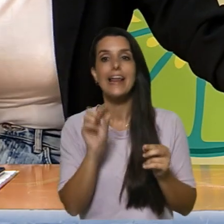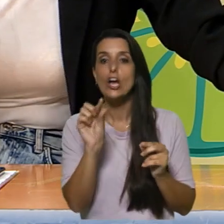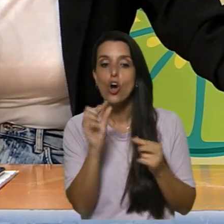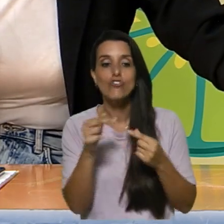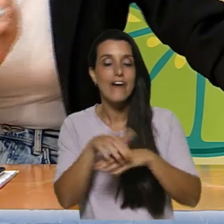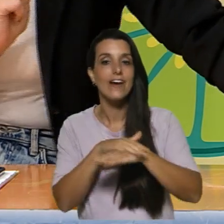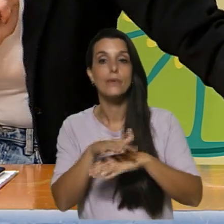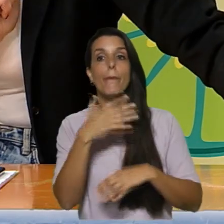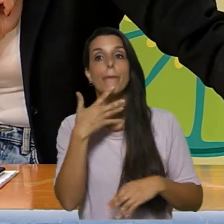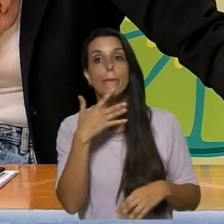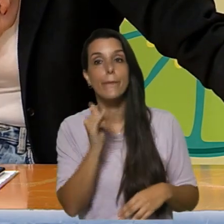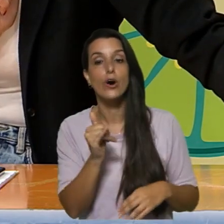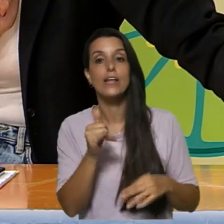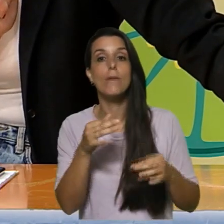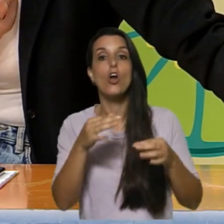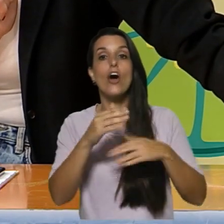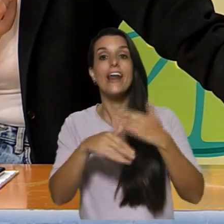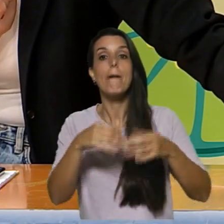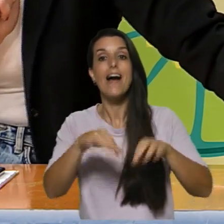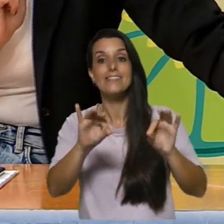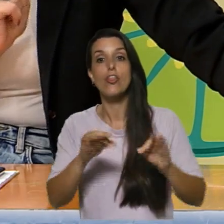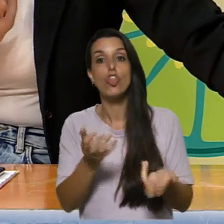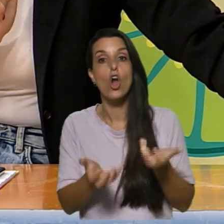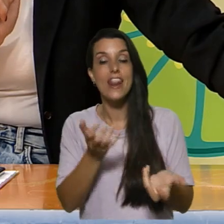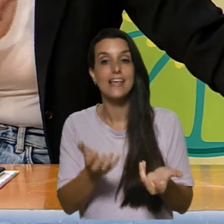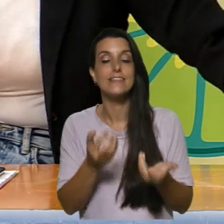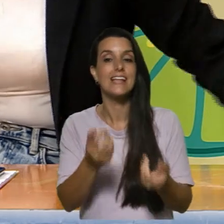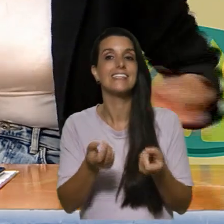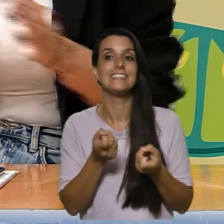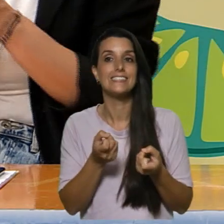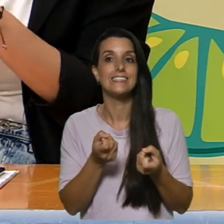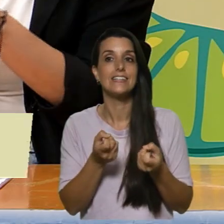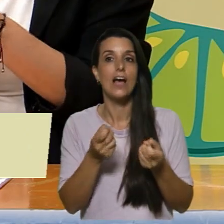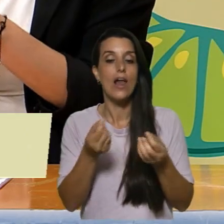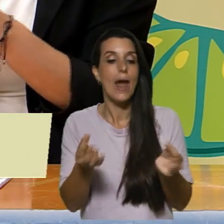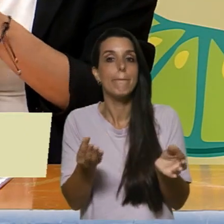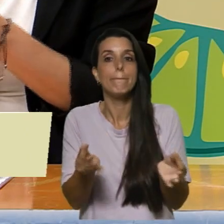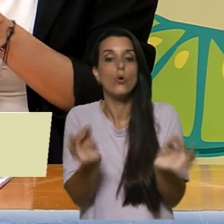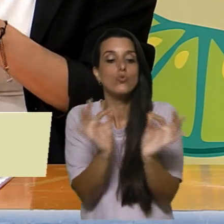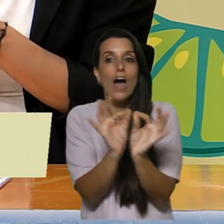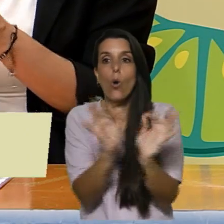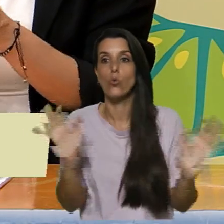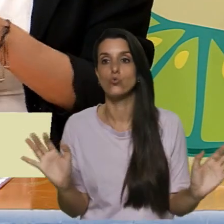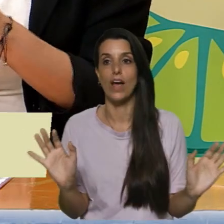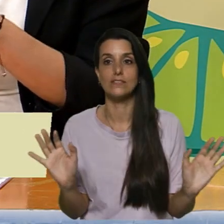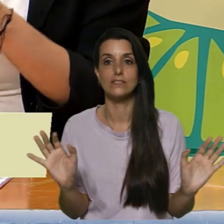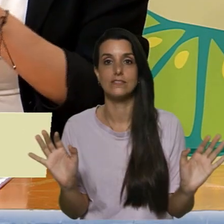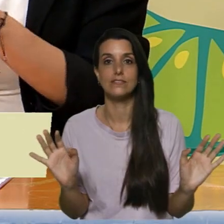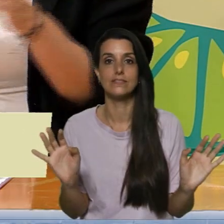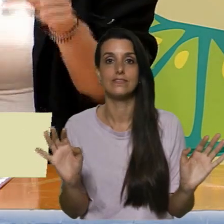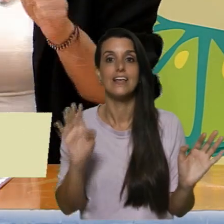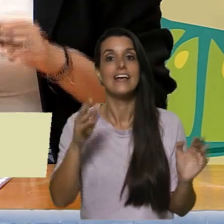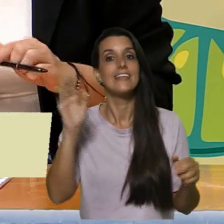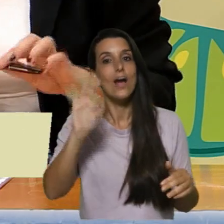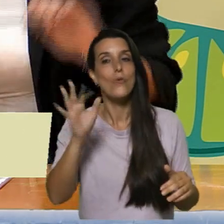cosas, como los repasadores. Tienen que estar las puntas juntas. Es un orden. Saludos, claro.